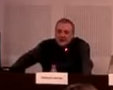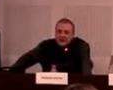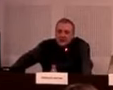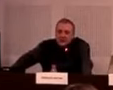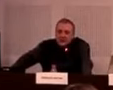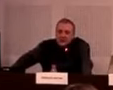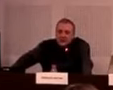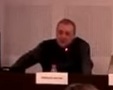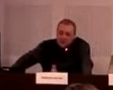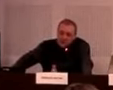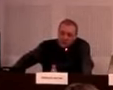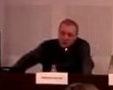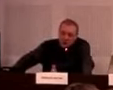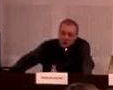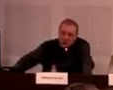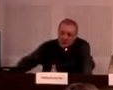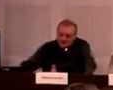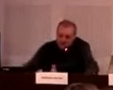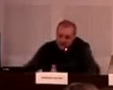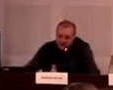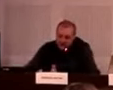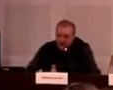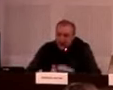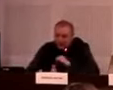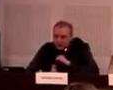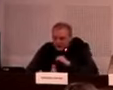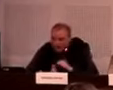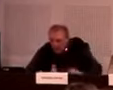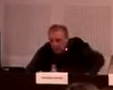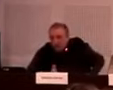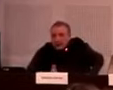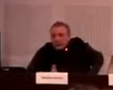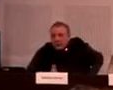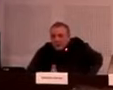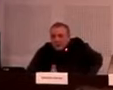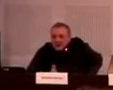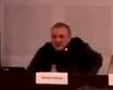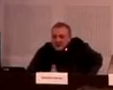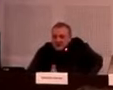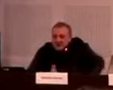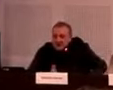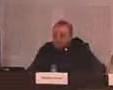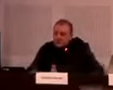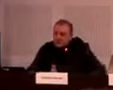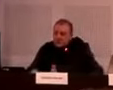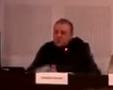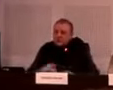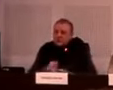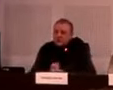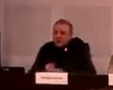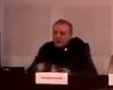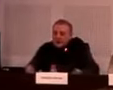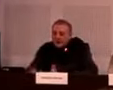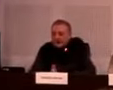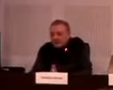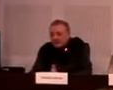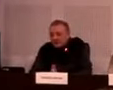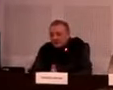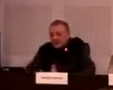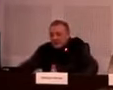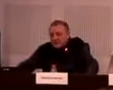una relación completa, no solo eso, sino que además yo, y digo yo porque luego lees estadísticas y resulta que